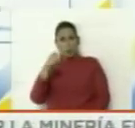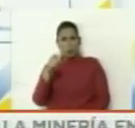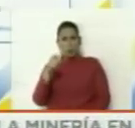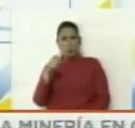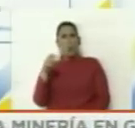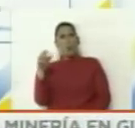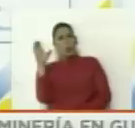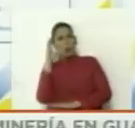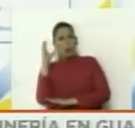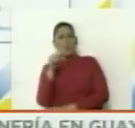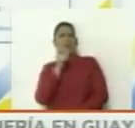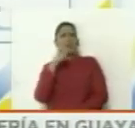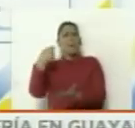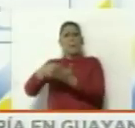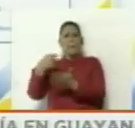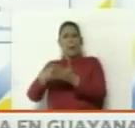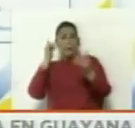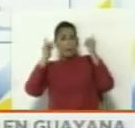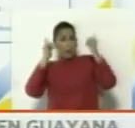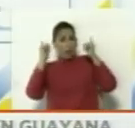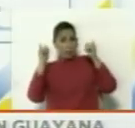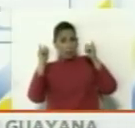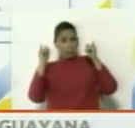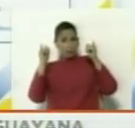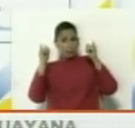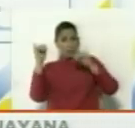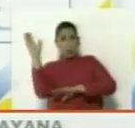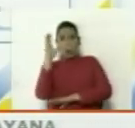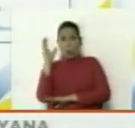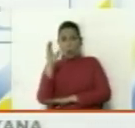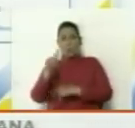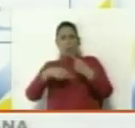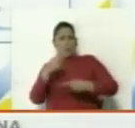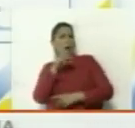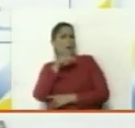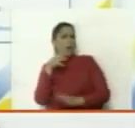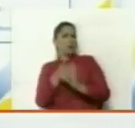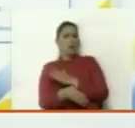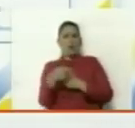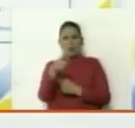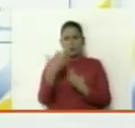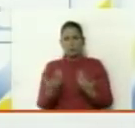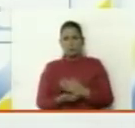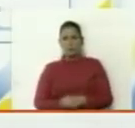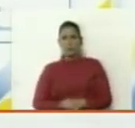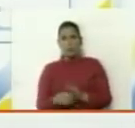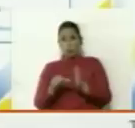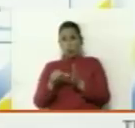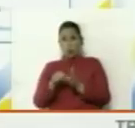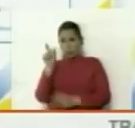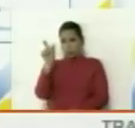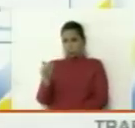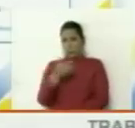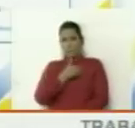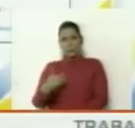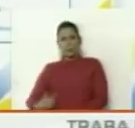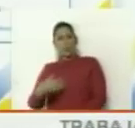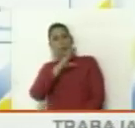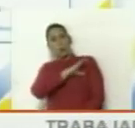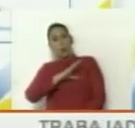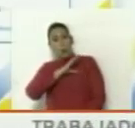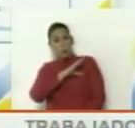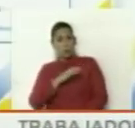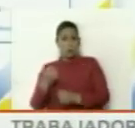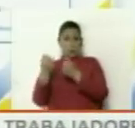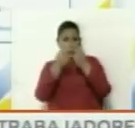financió la rumba en Cúcuta? Y luego vamos a hablar un poco de eso, donde estaba el flamante presidente de la Comisión de